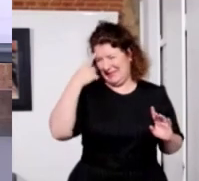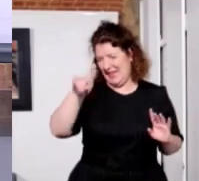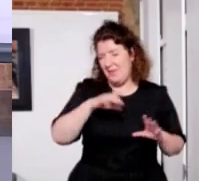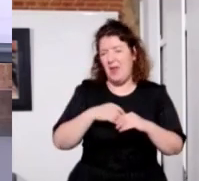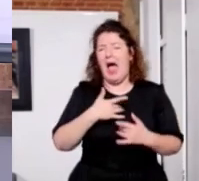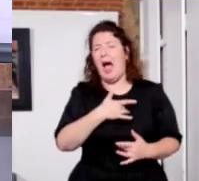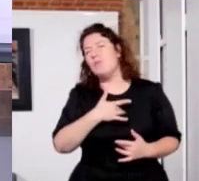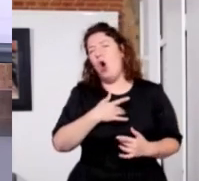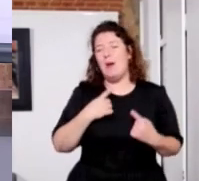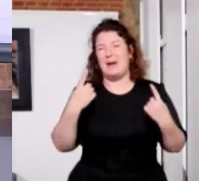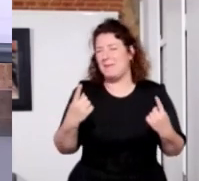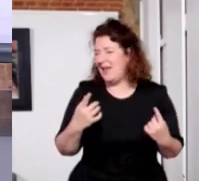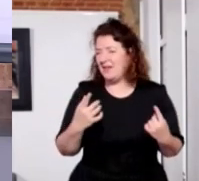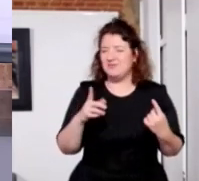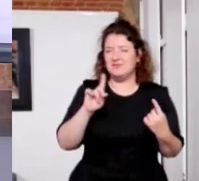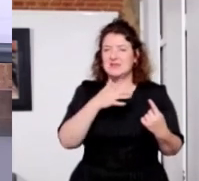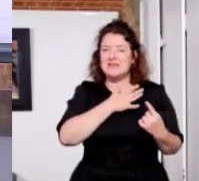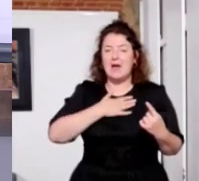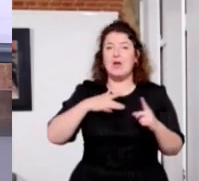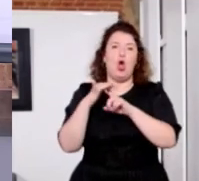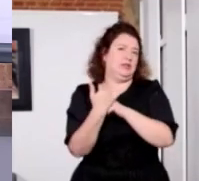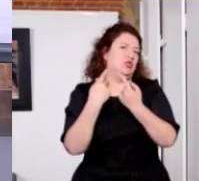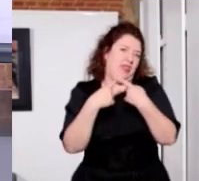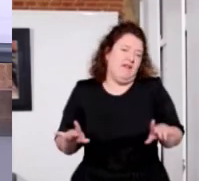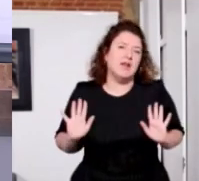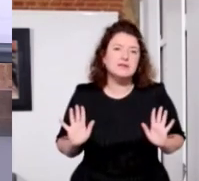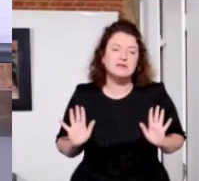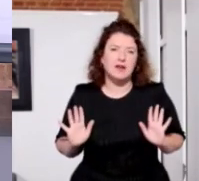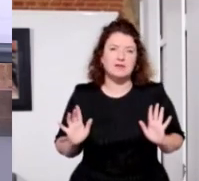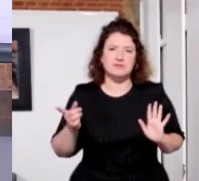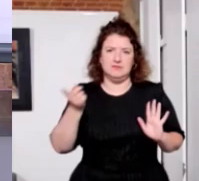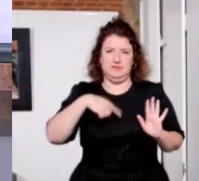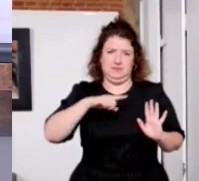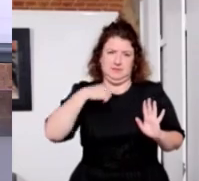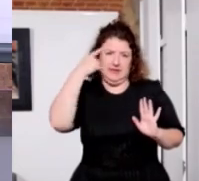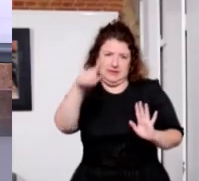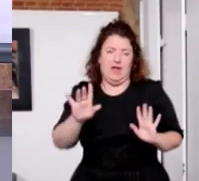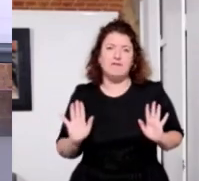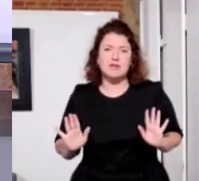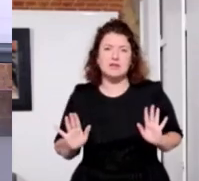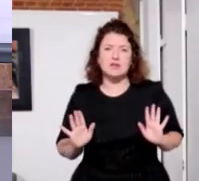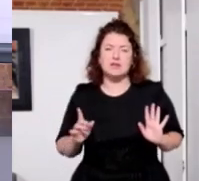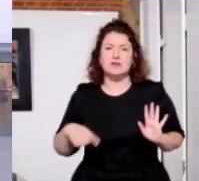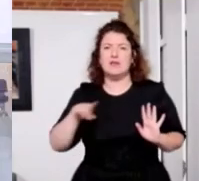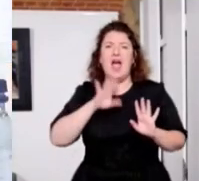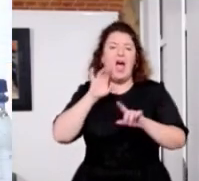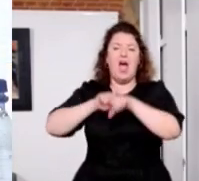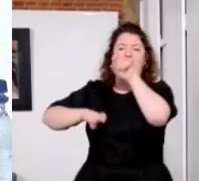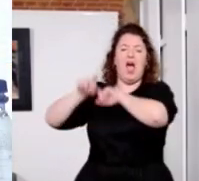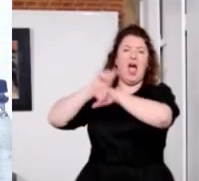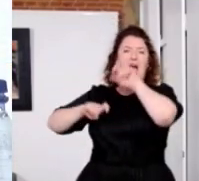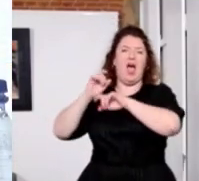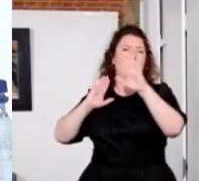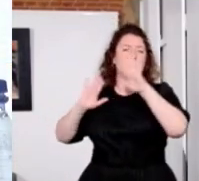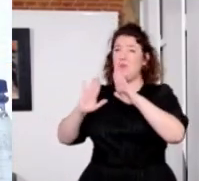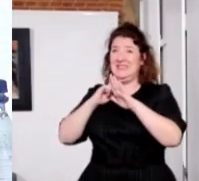amor, también el contexto ha variado ostensiblemente, ¿no? Entonces yo creo que tratar de retornar a un contexto que